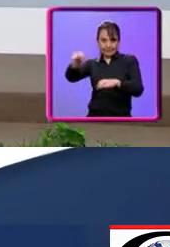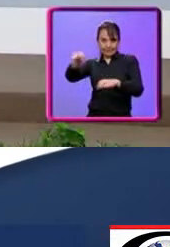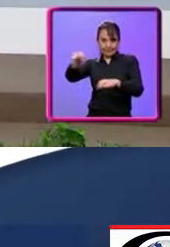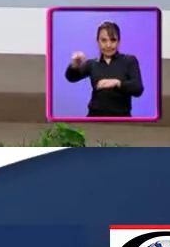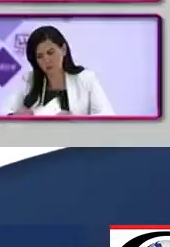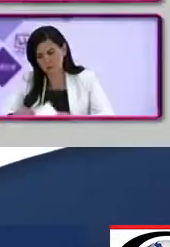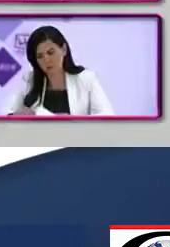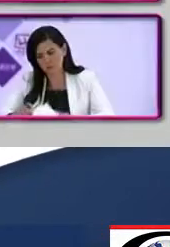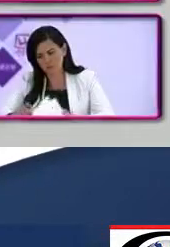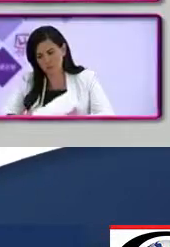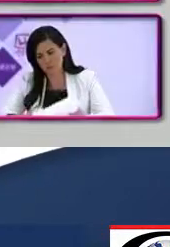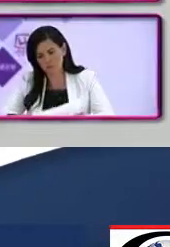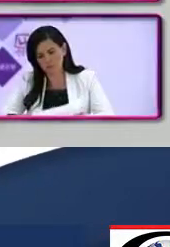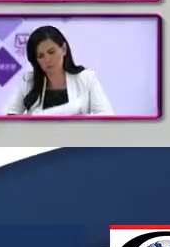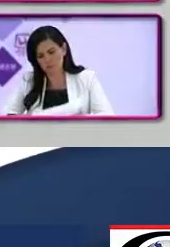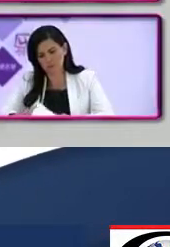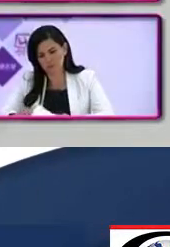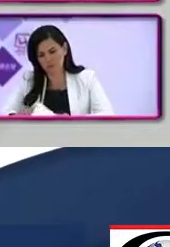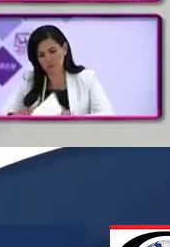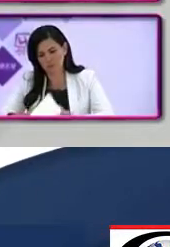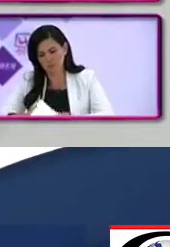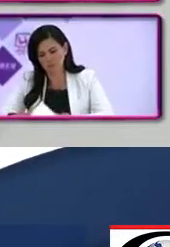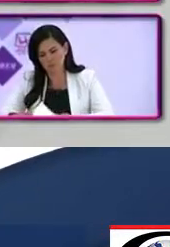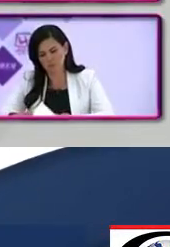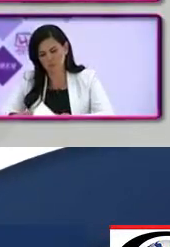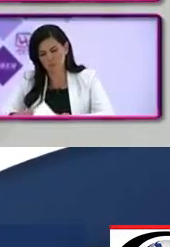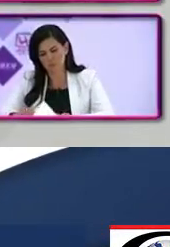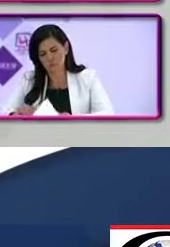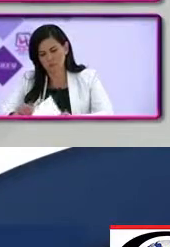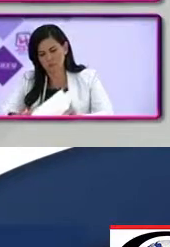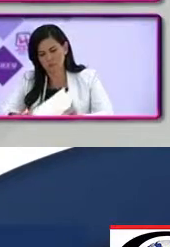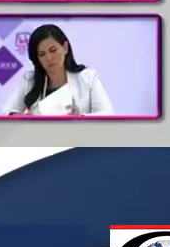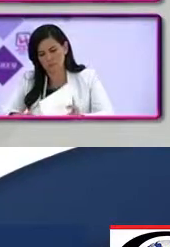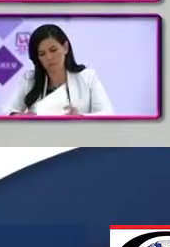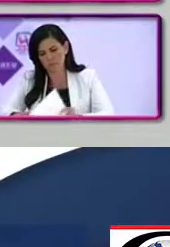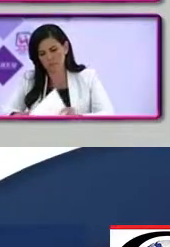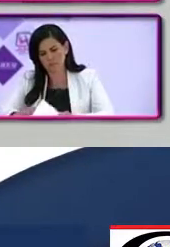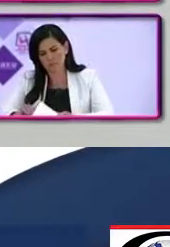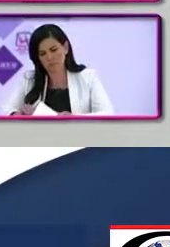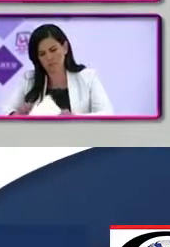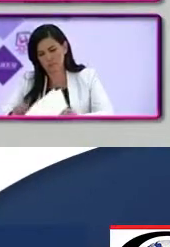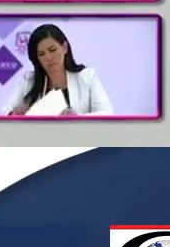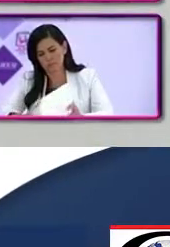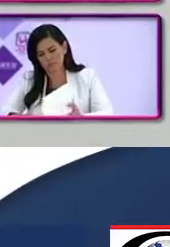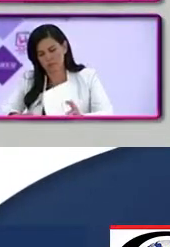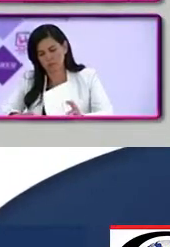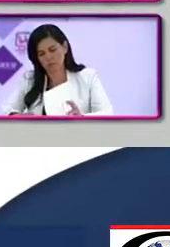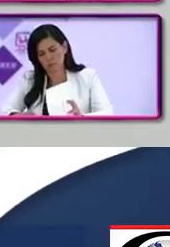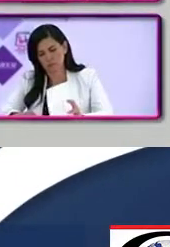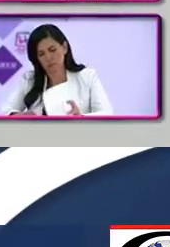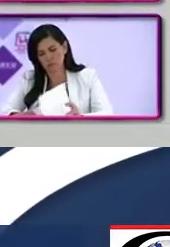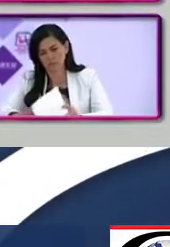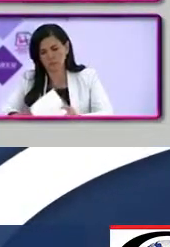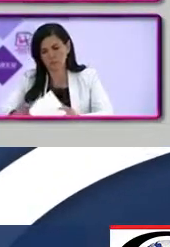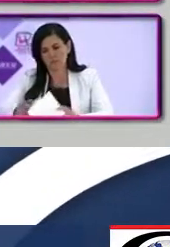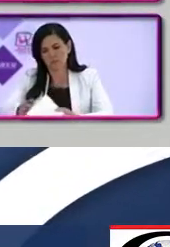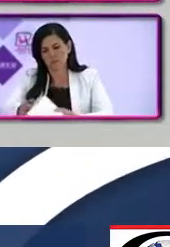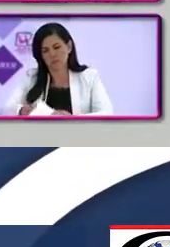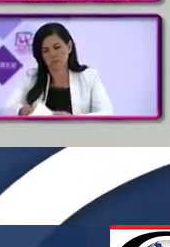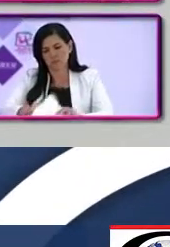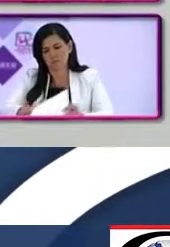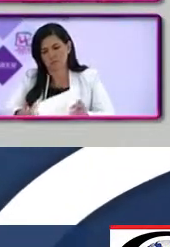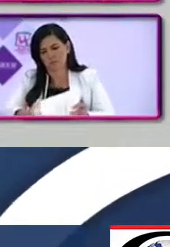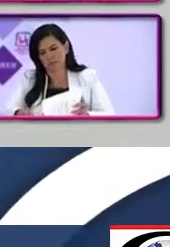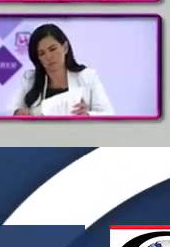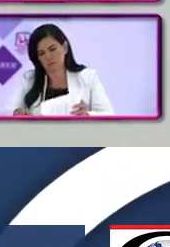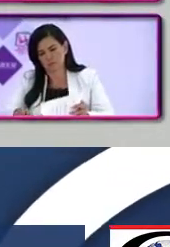que haces dijiste que hay dos modelos de izquierda y te referiste en el caso del PT y el caso